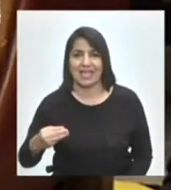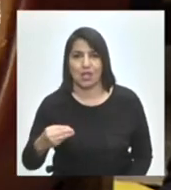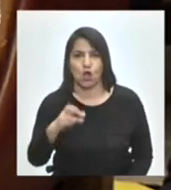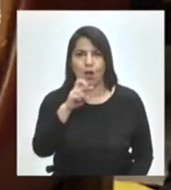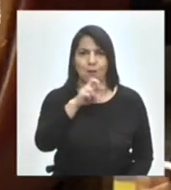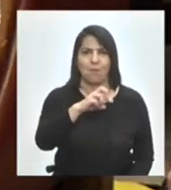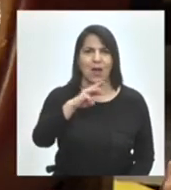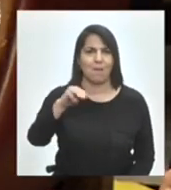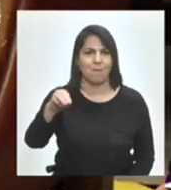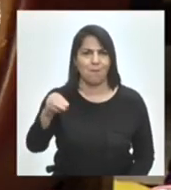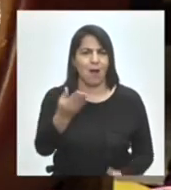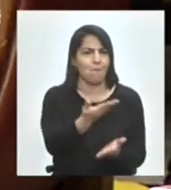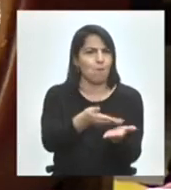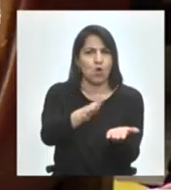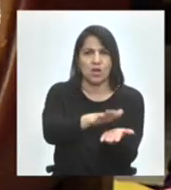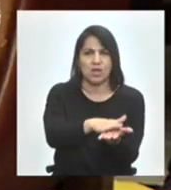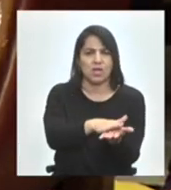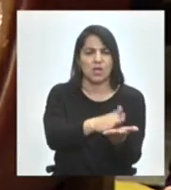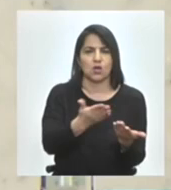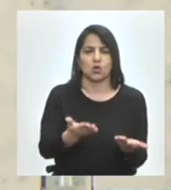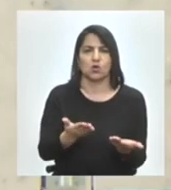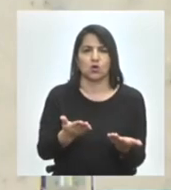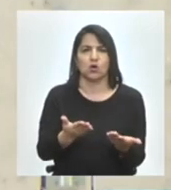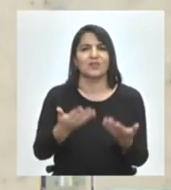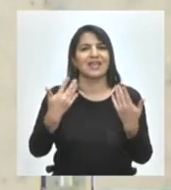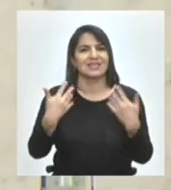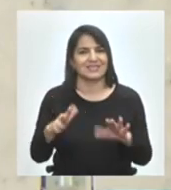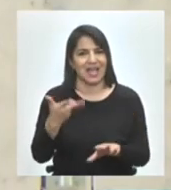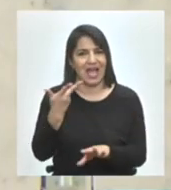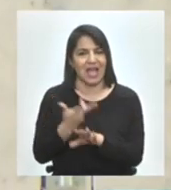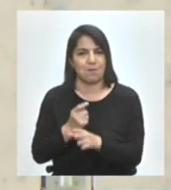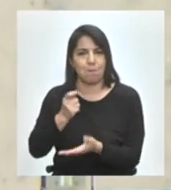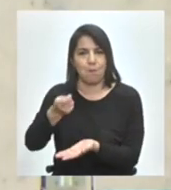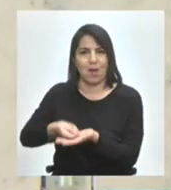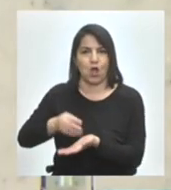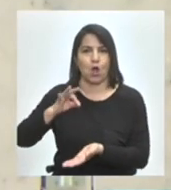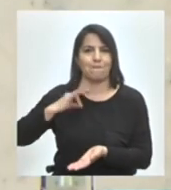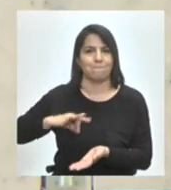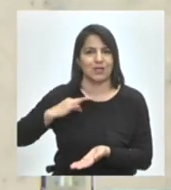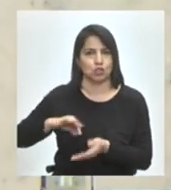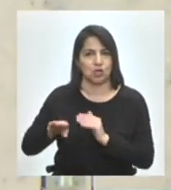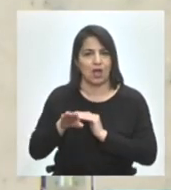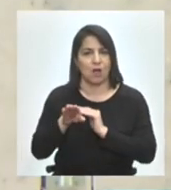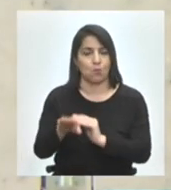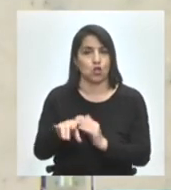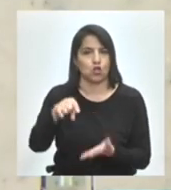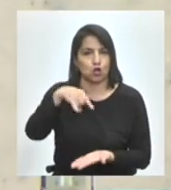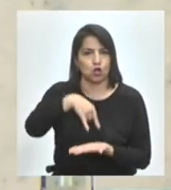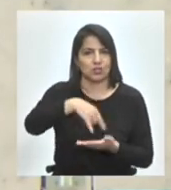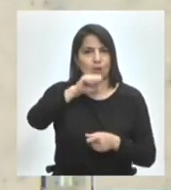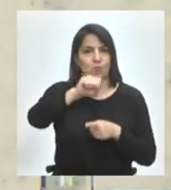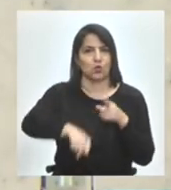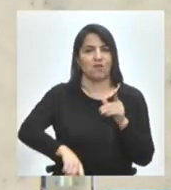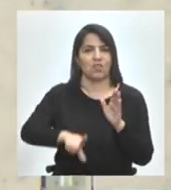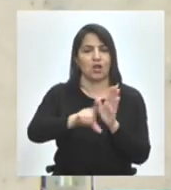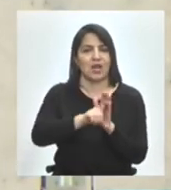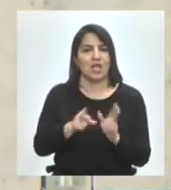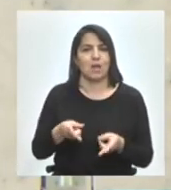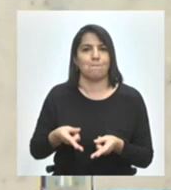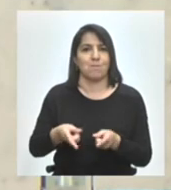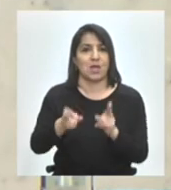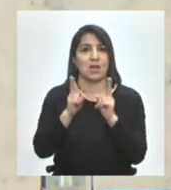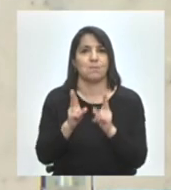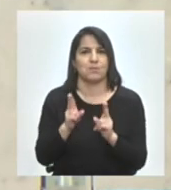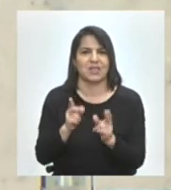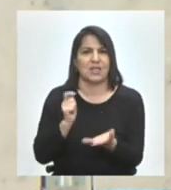de diferencia. Ellos ya cuentan con una pensión de gracia y este Congreso ha aprobado una ley que permite hacerla extensiva